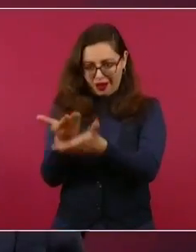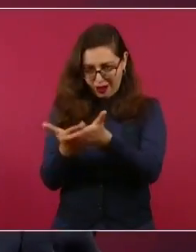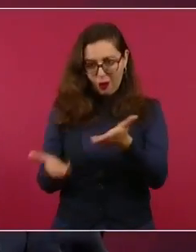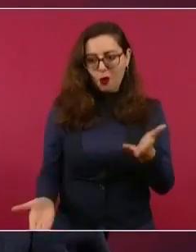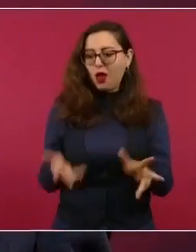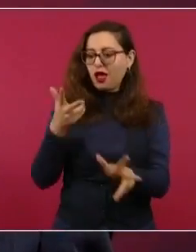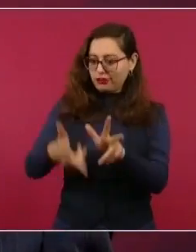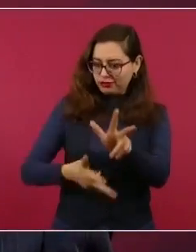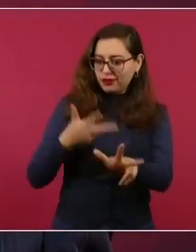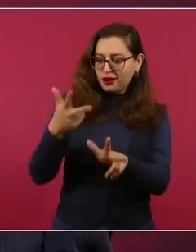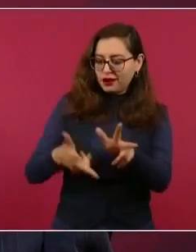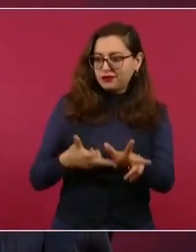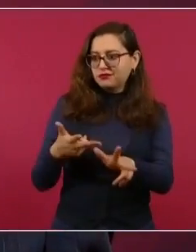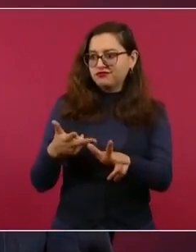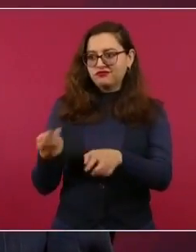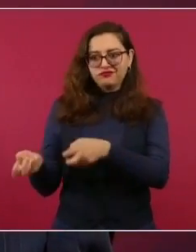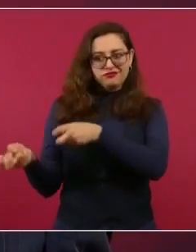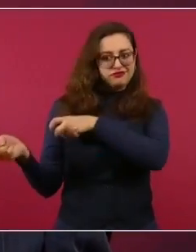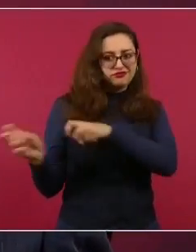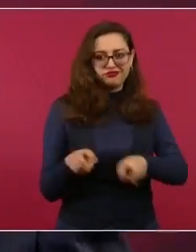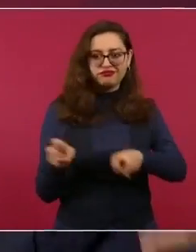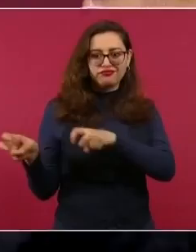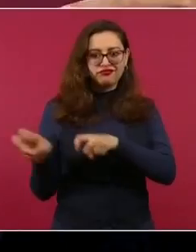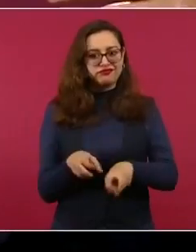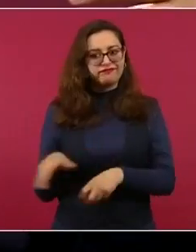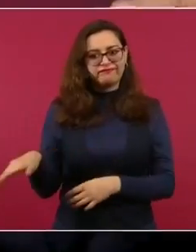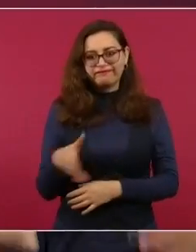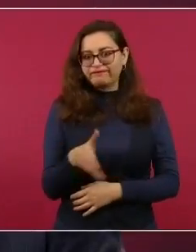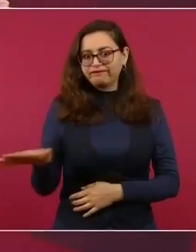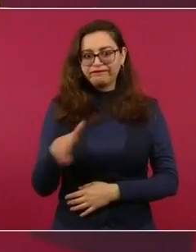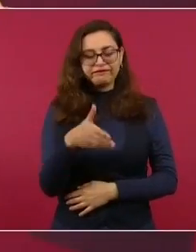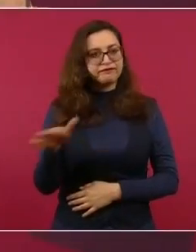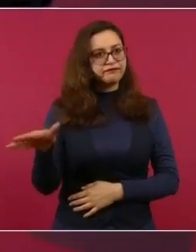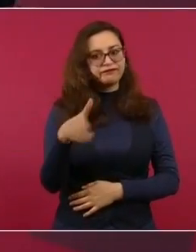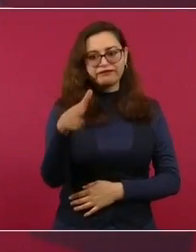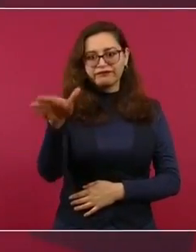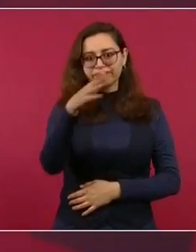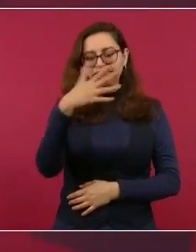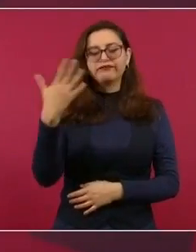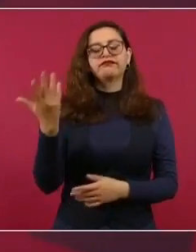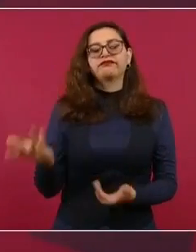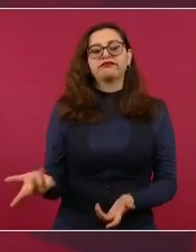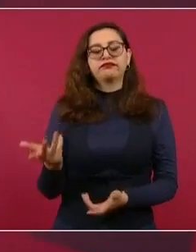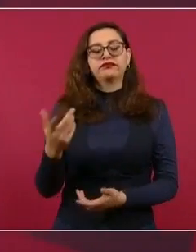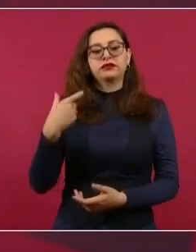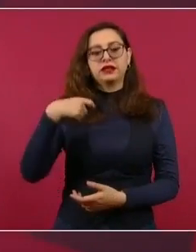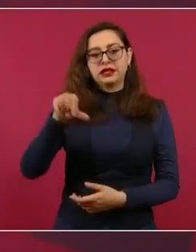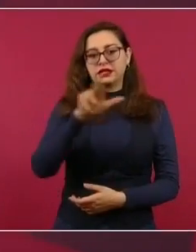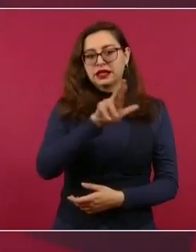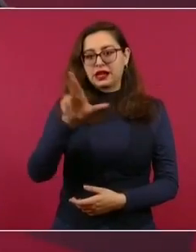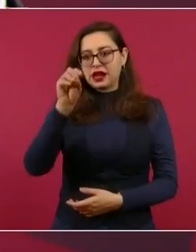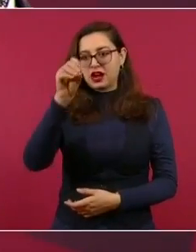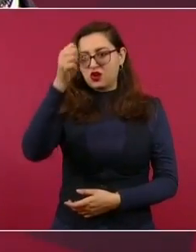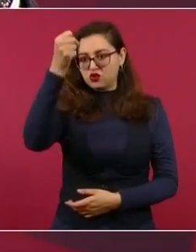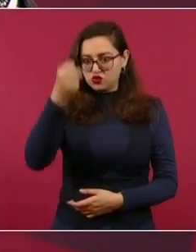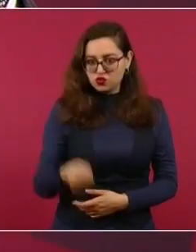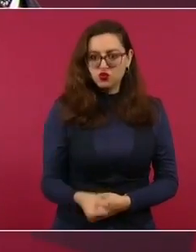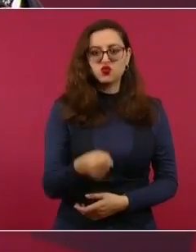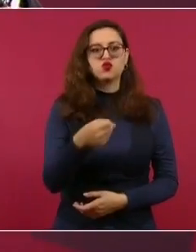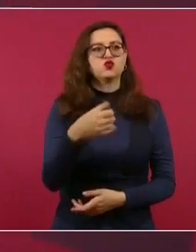el sur de Quintana Roo pero también hacía Yucatán hacia Campeche hacia